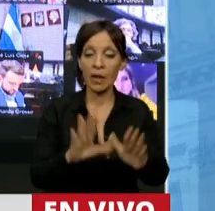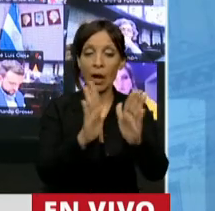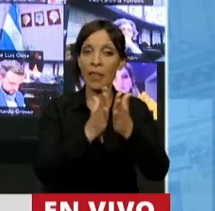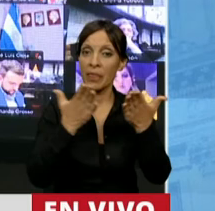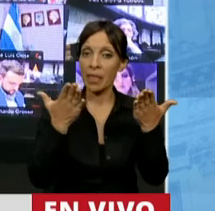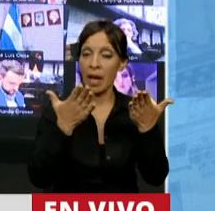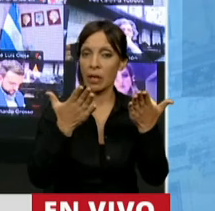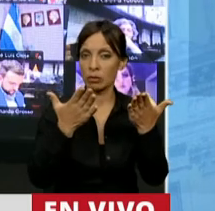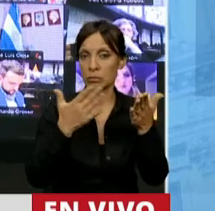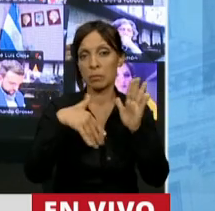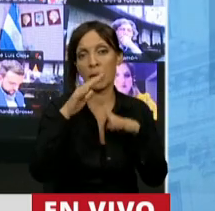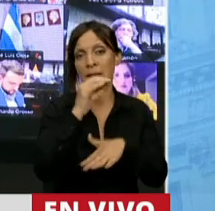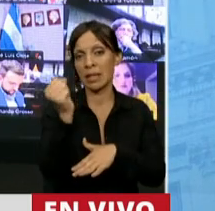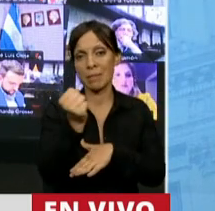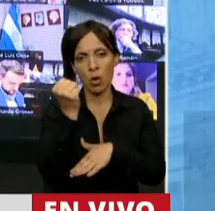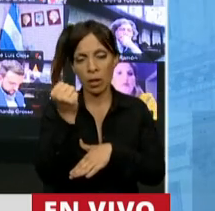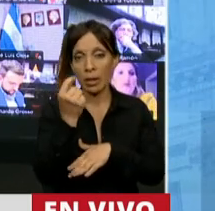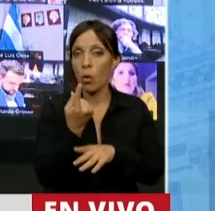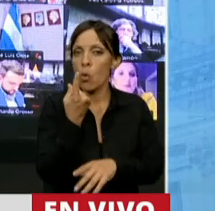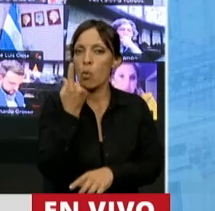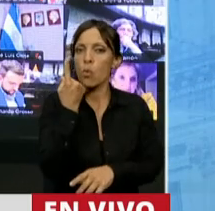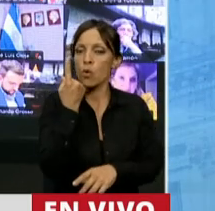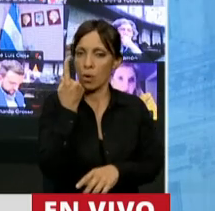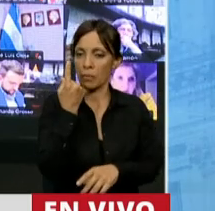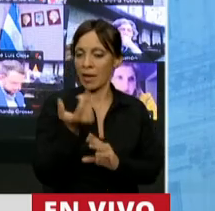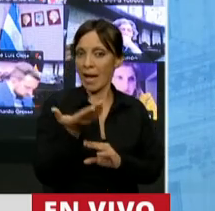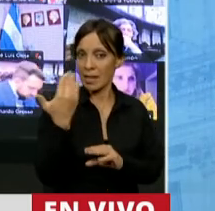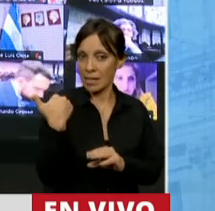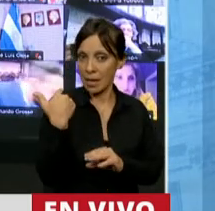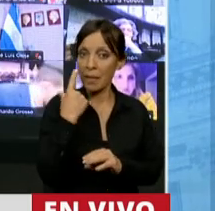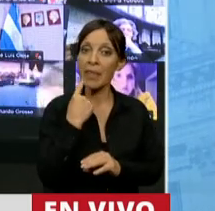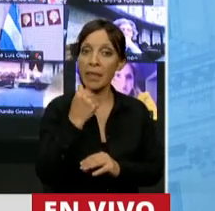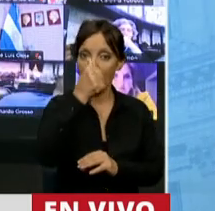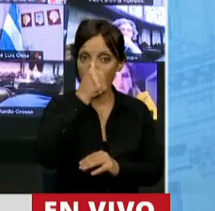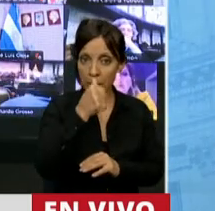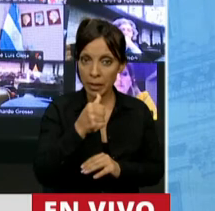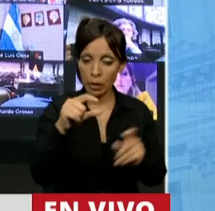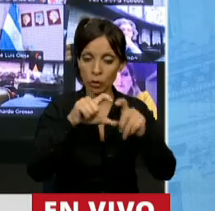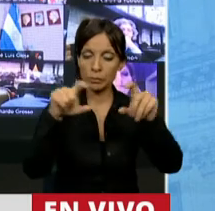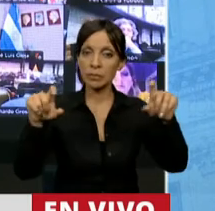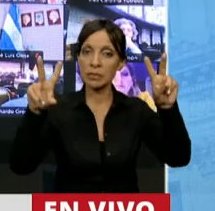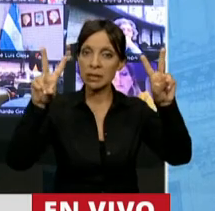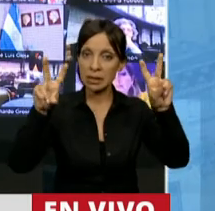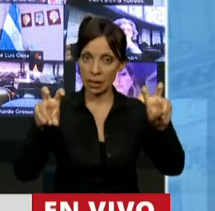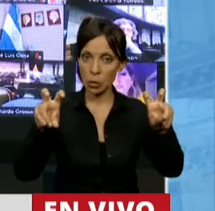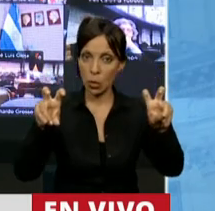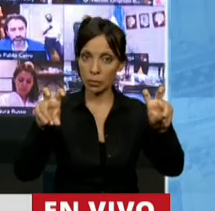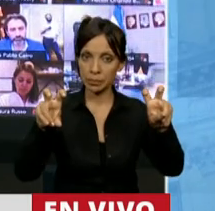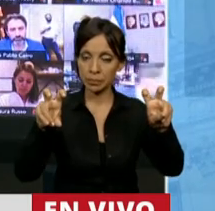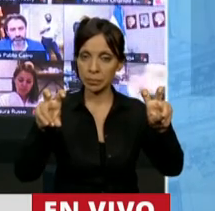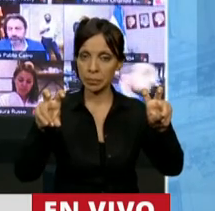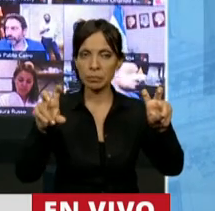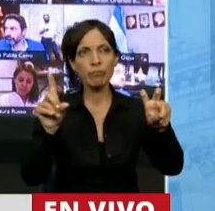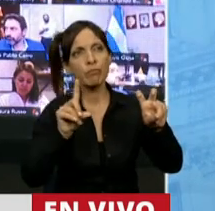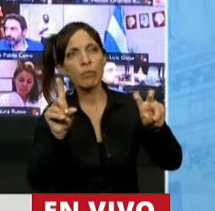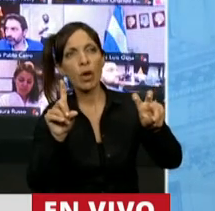más importantes de la República Argentina, ayer domingo, tituló, mediante no